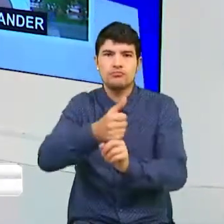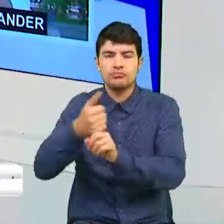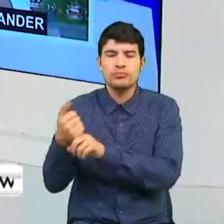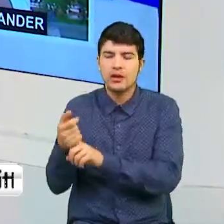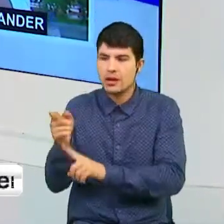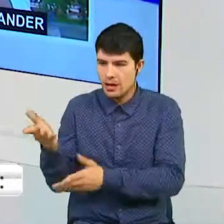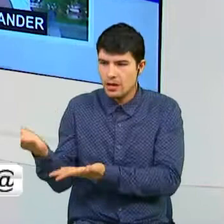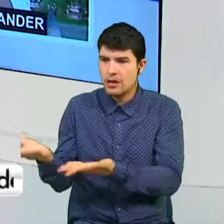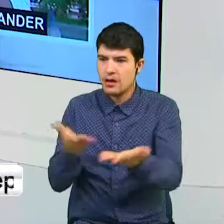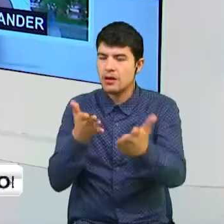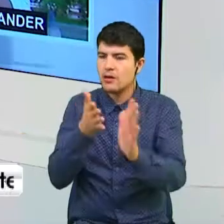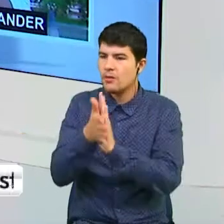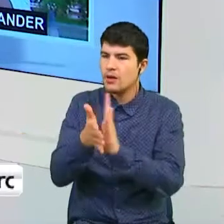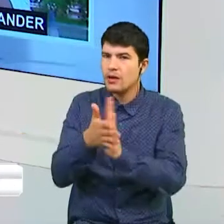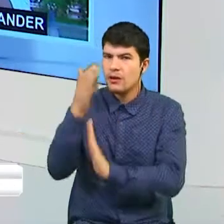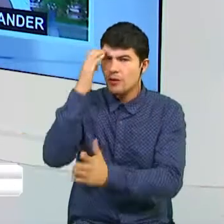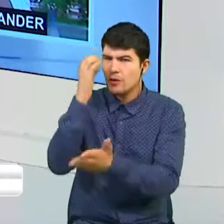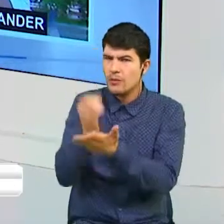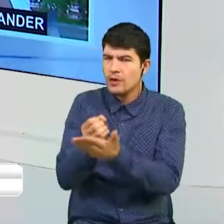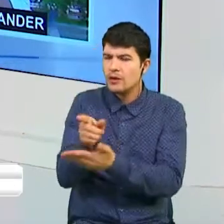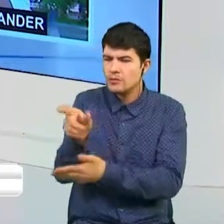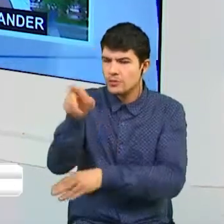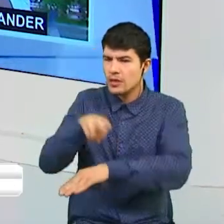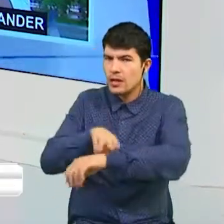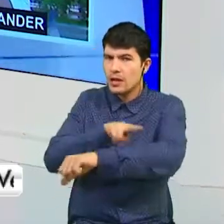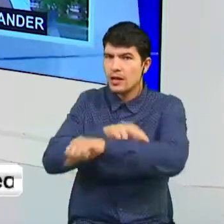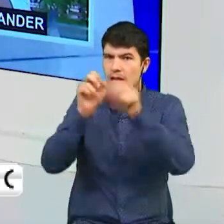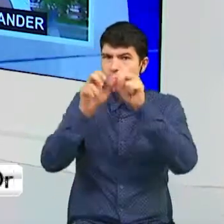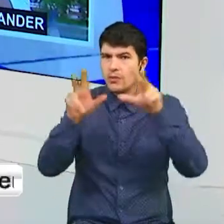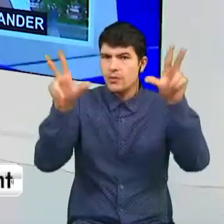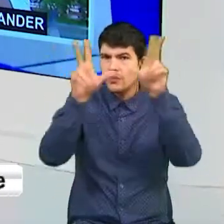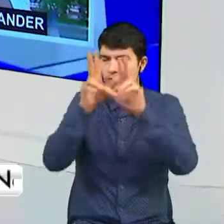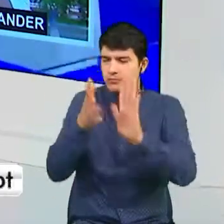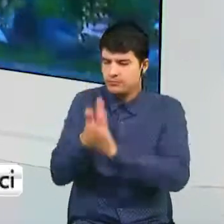gente adelante cuéntenos que dice precisamente este delegado